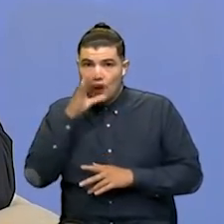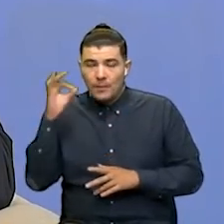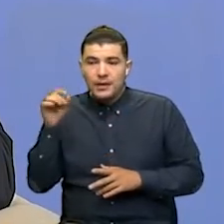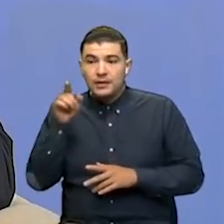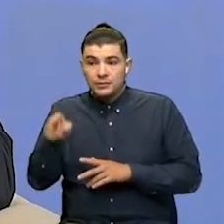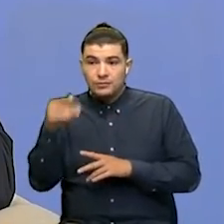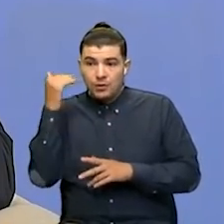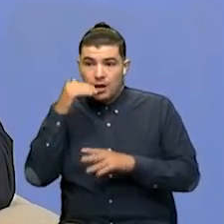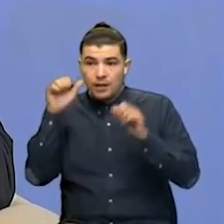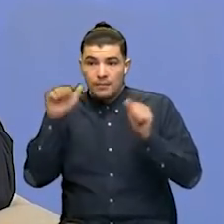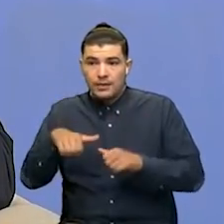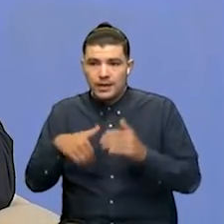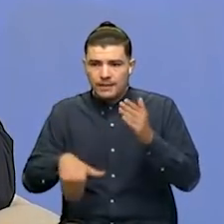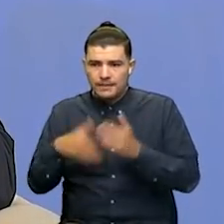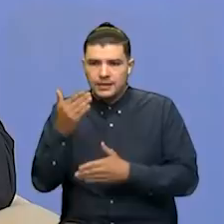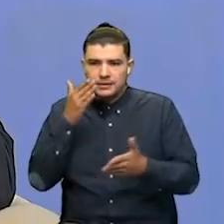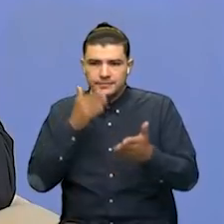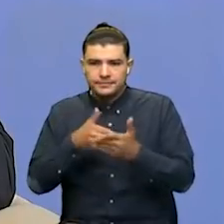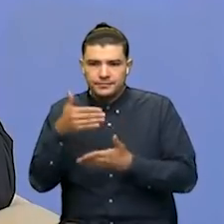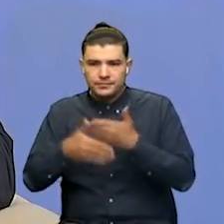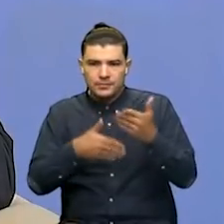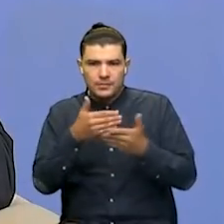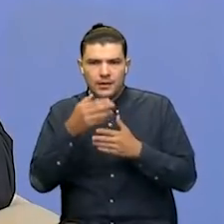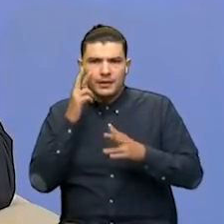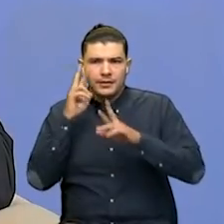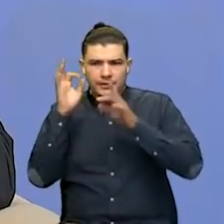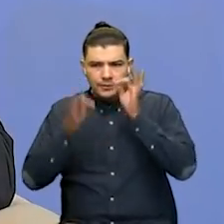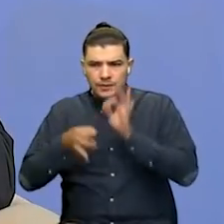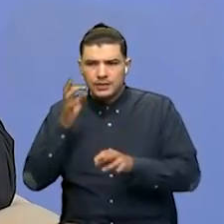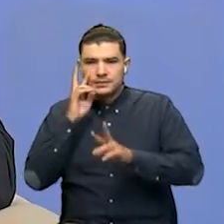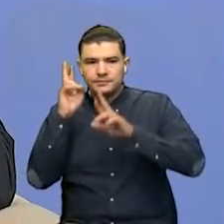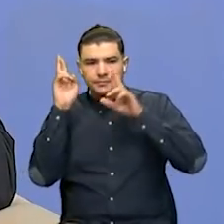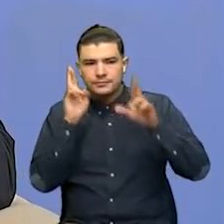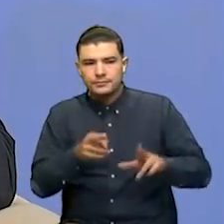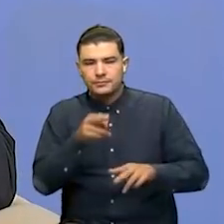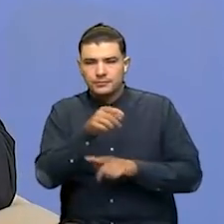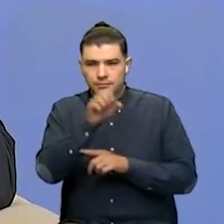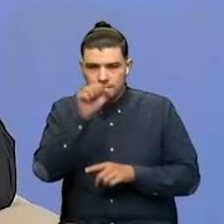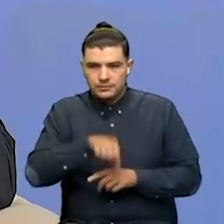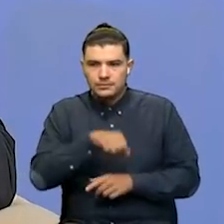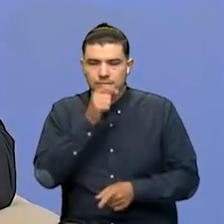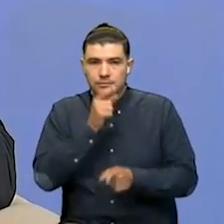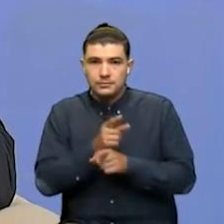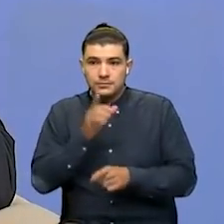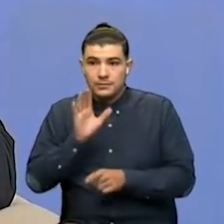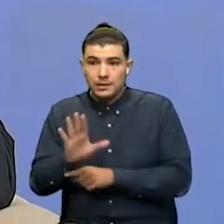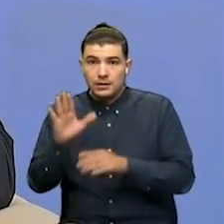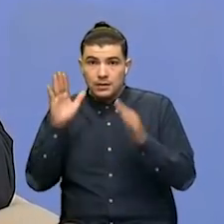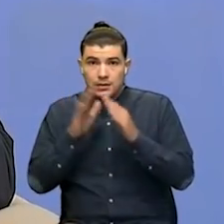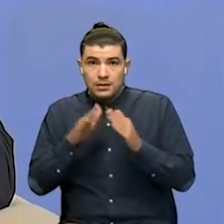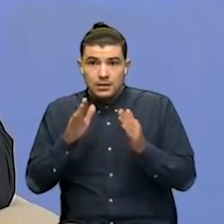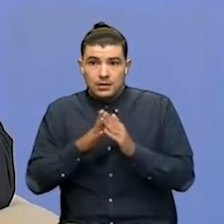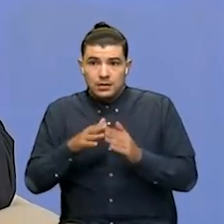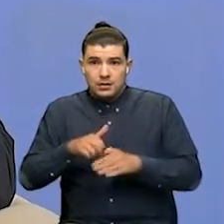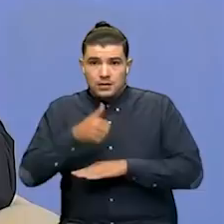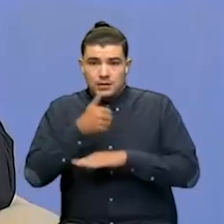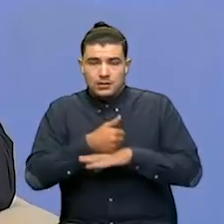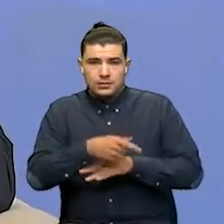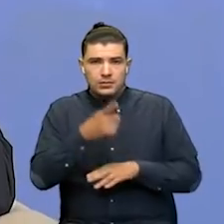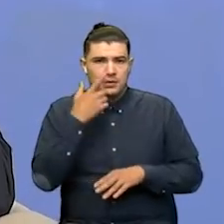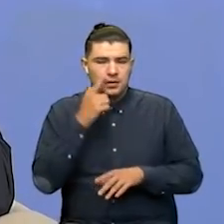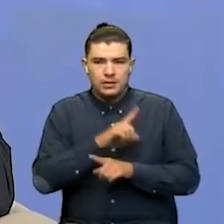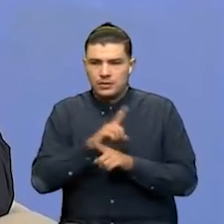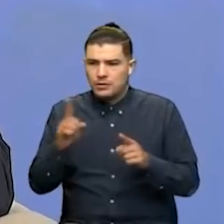ella podría iniciar un proceso de simulación para que un juez ordene que ese bien que pues estaba en cabeza del padre